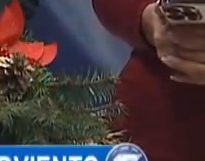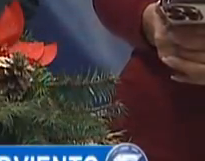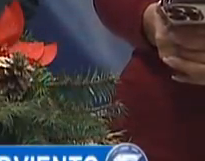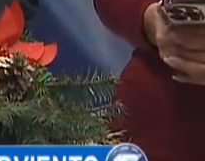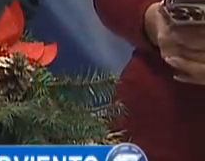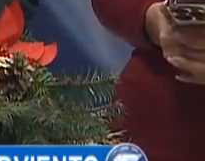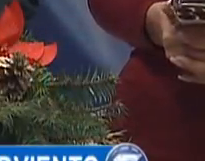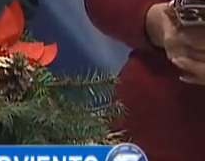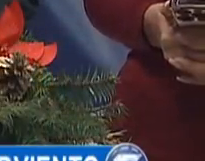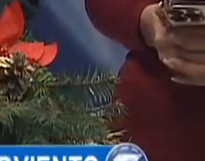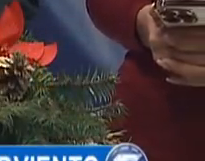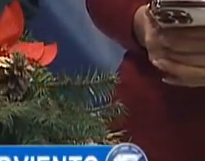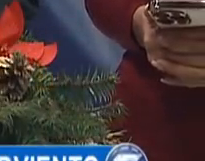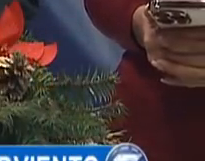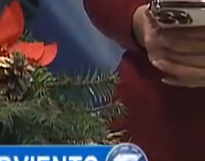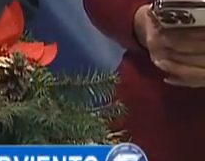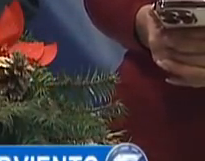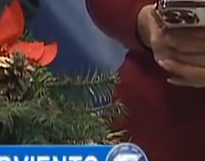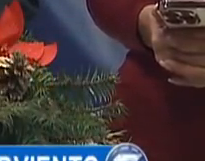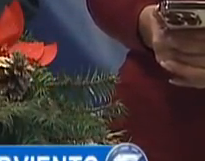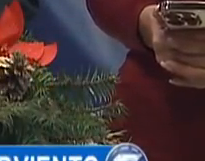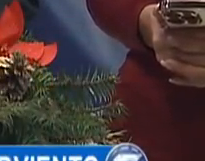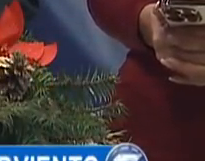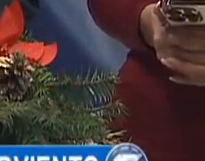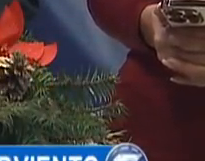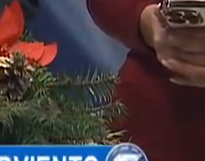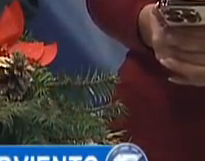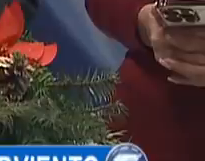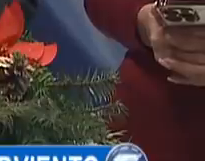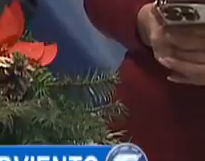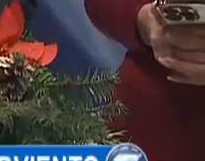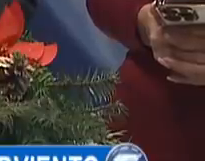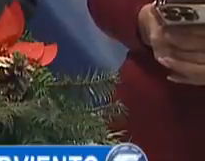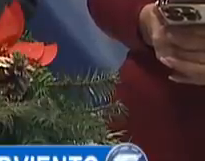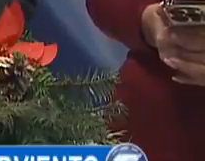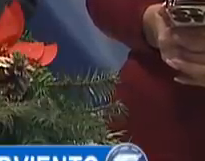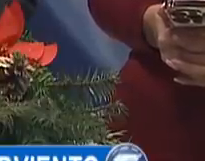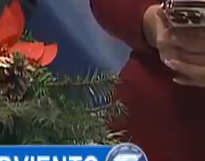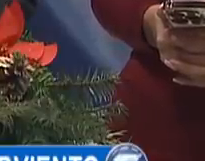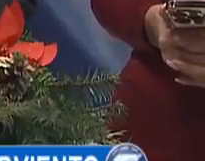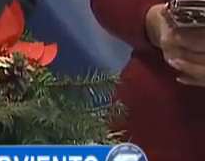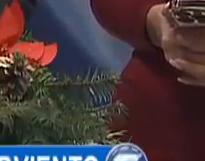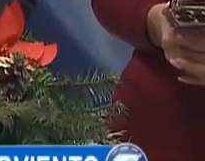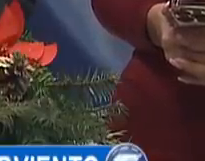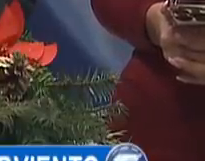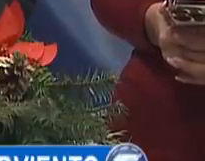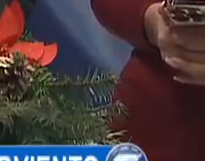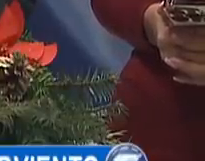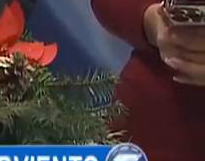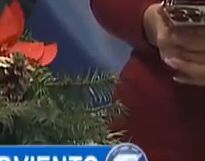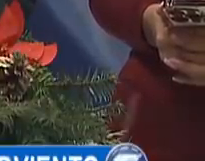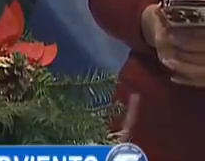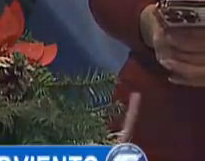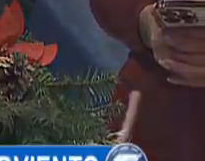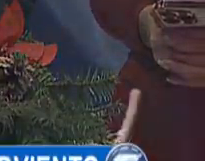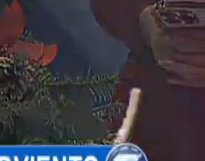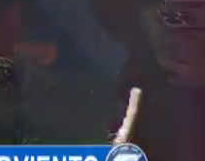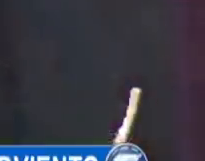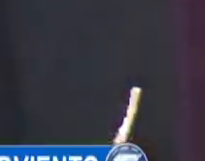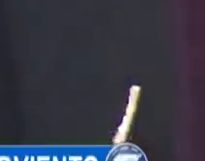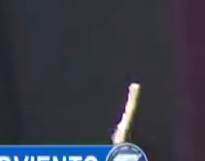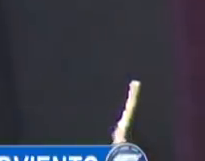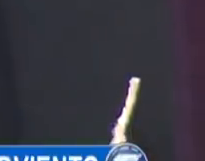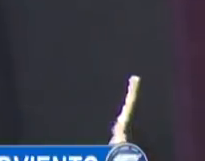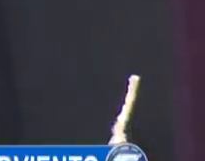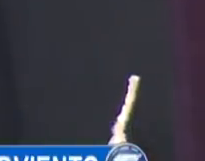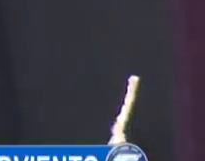Esto nos llena de mucha emoción, de alegría. El poder compartir estas tradiciones con nuestro público es lo más importante que puede haber.